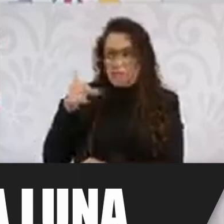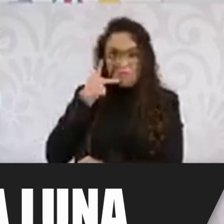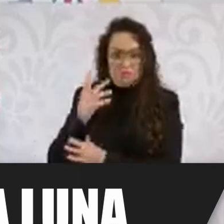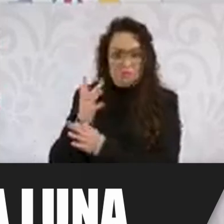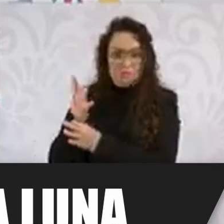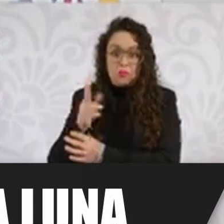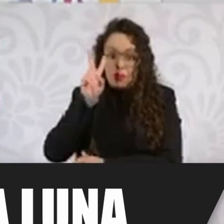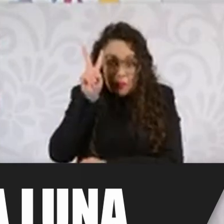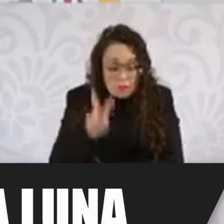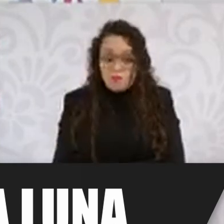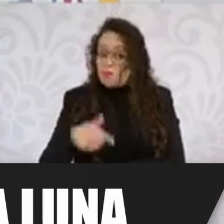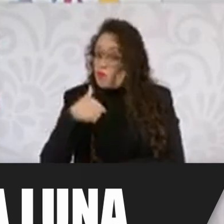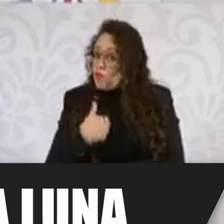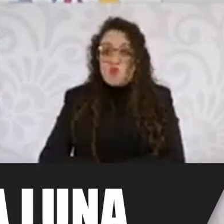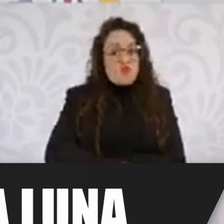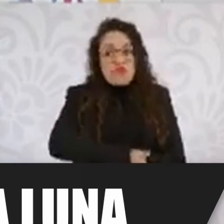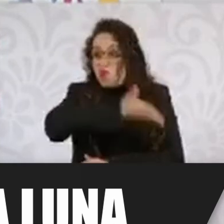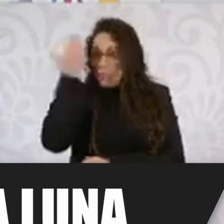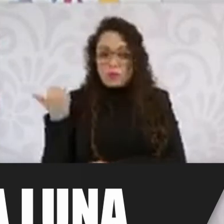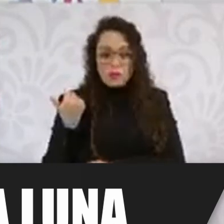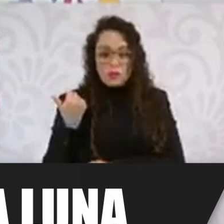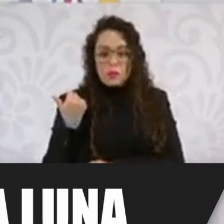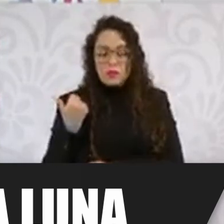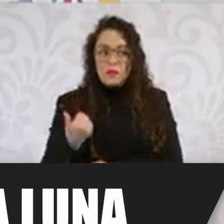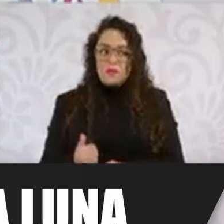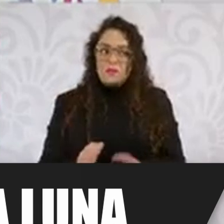Bueno, mucha gente lo dijo.